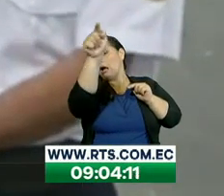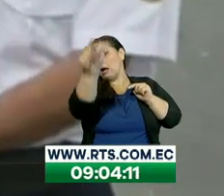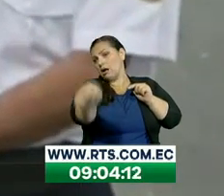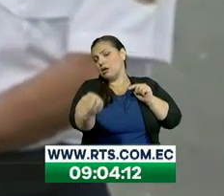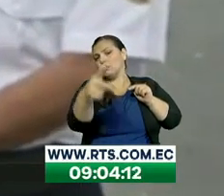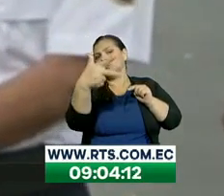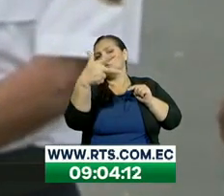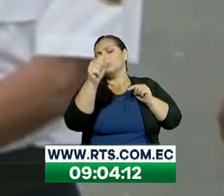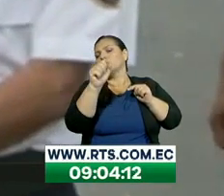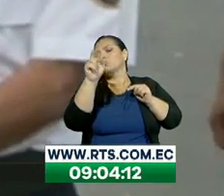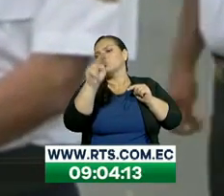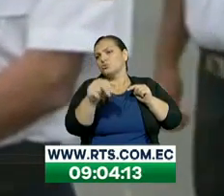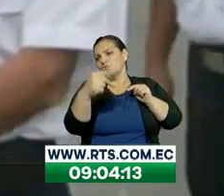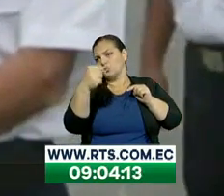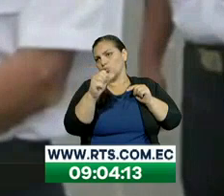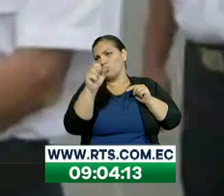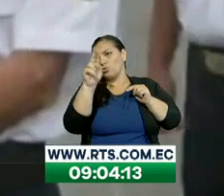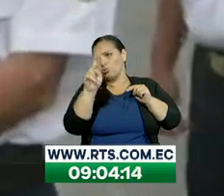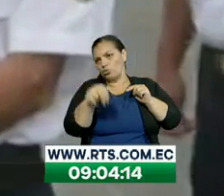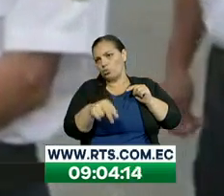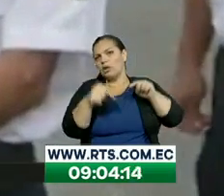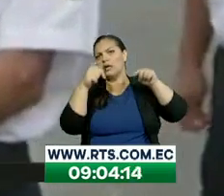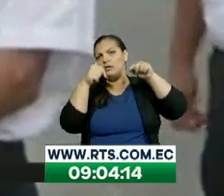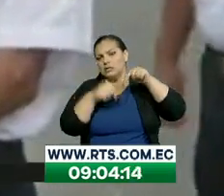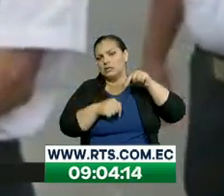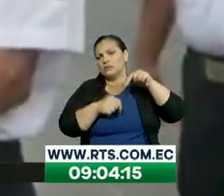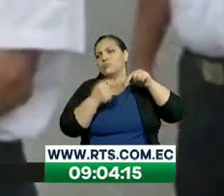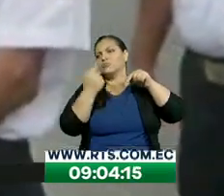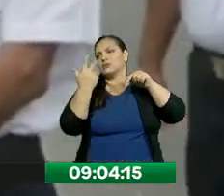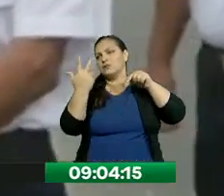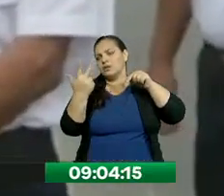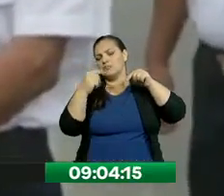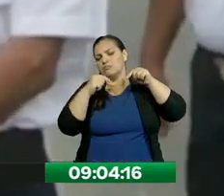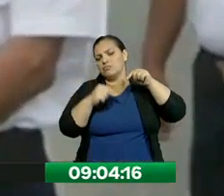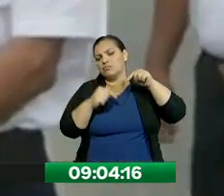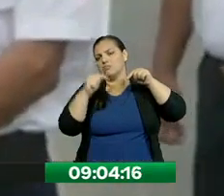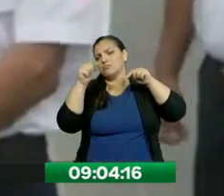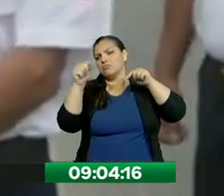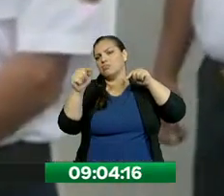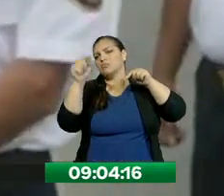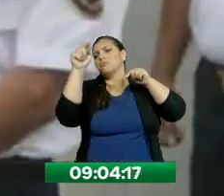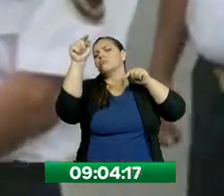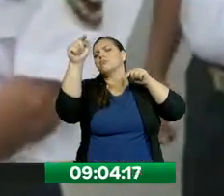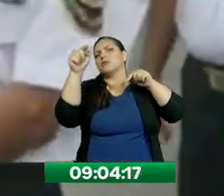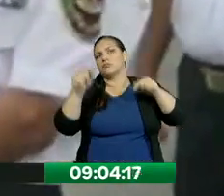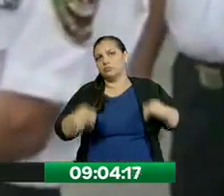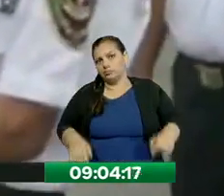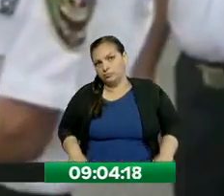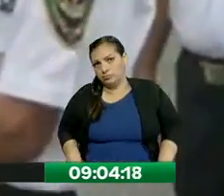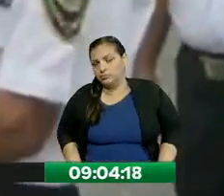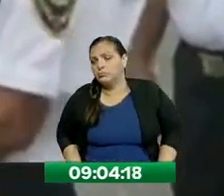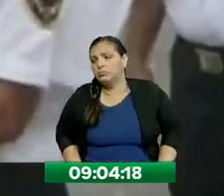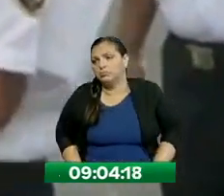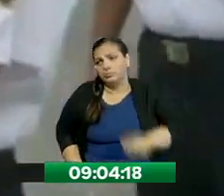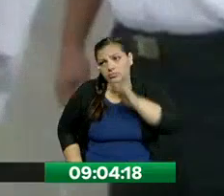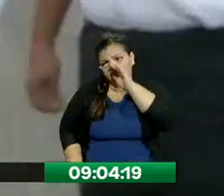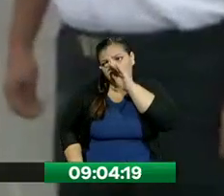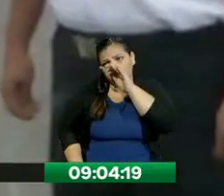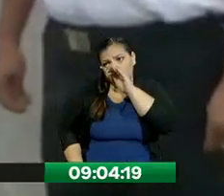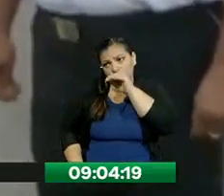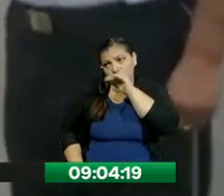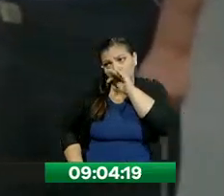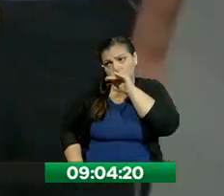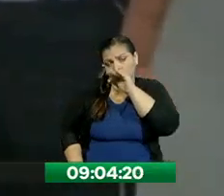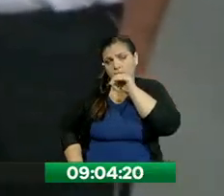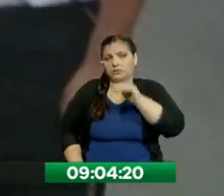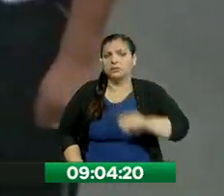existe la necesidad de construir más? O a su vez usted hablaba de semáforos, de repente colocar más semáforos o pasos peatonales. Bueno, en